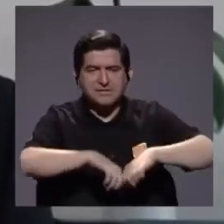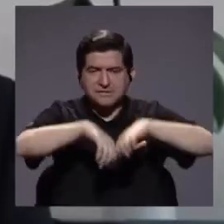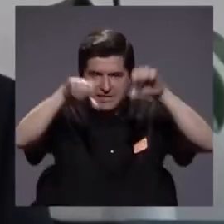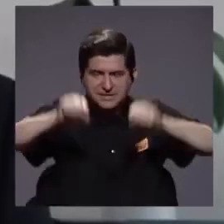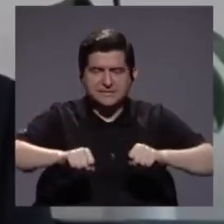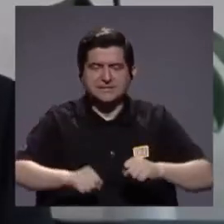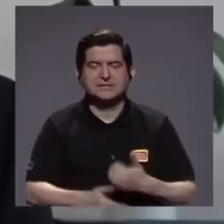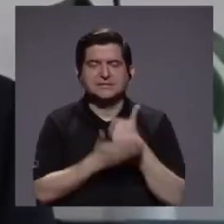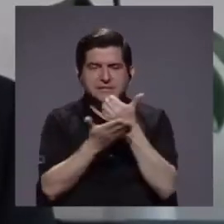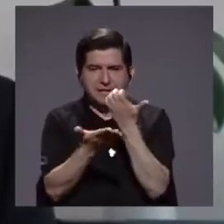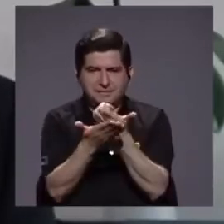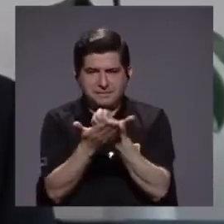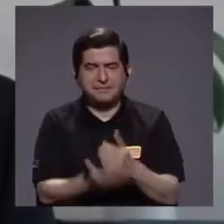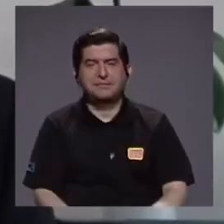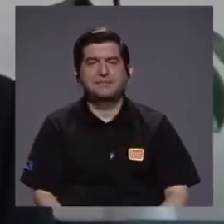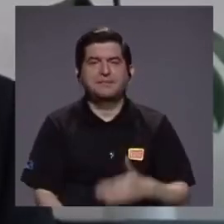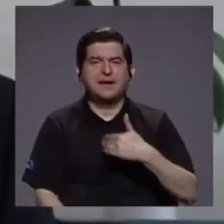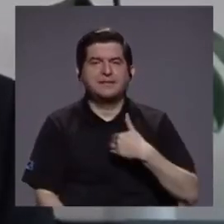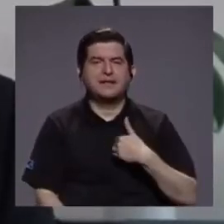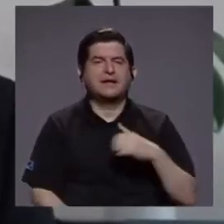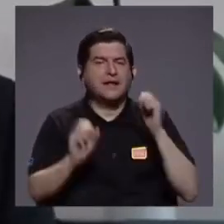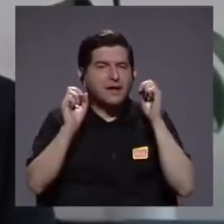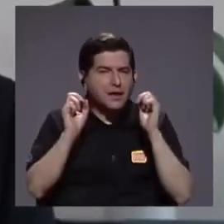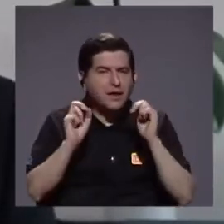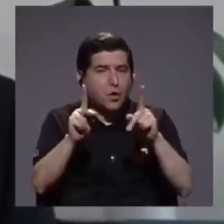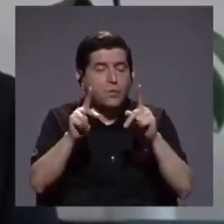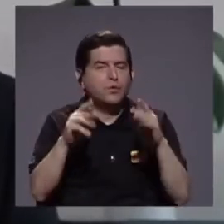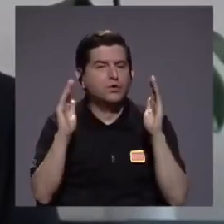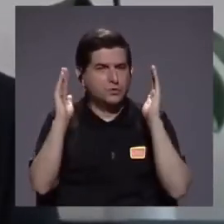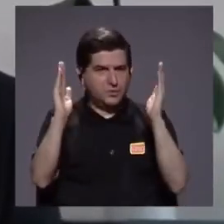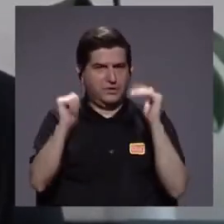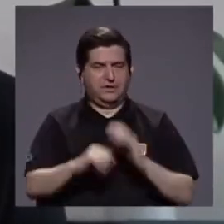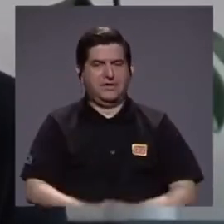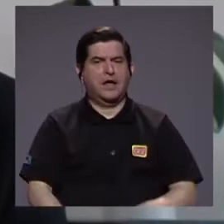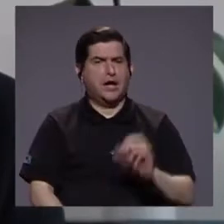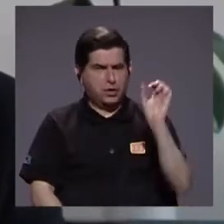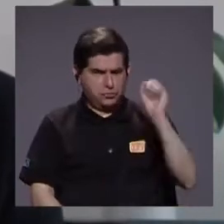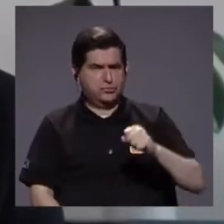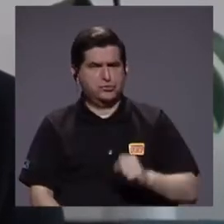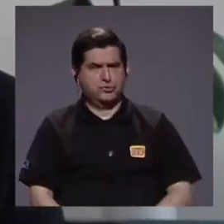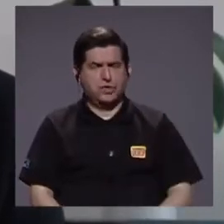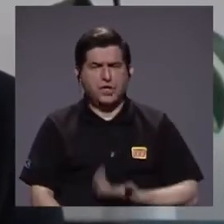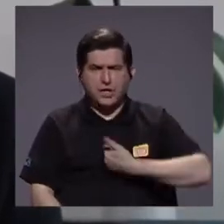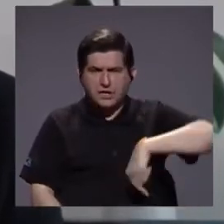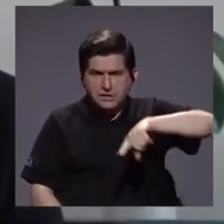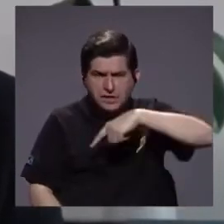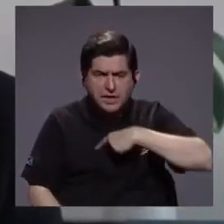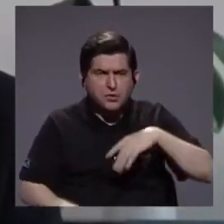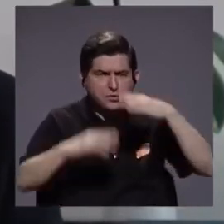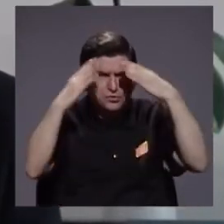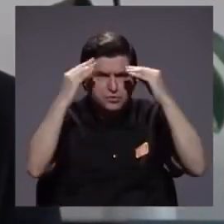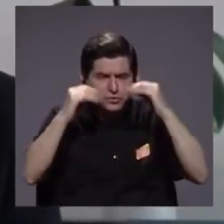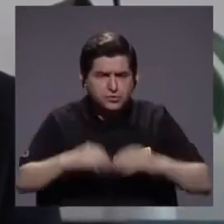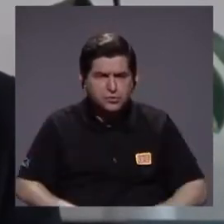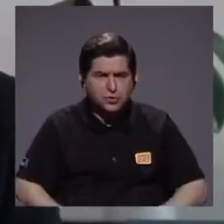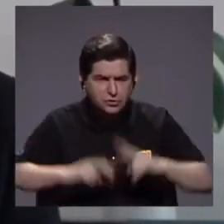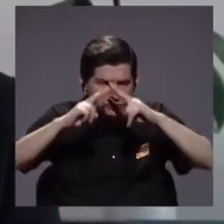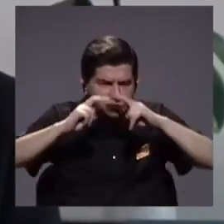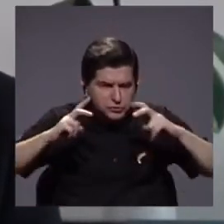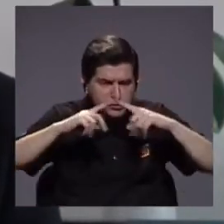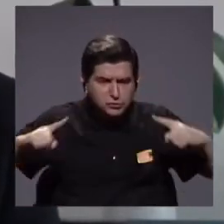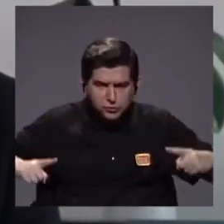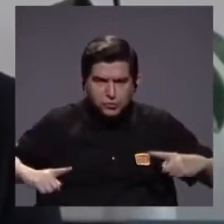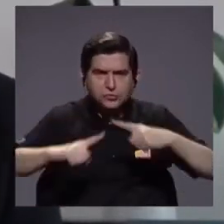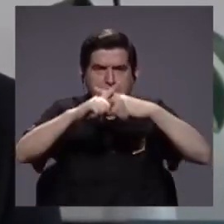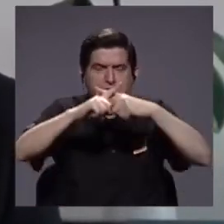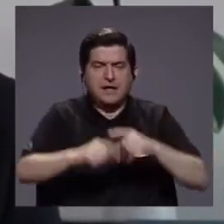de becas. Tenemos una posibilidad enorme de cruzar información para lograr ese sistema de